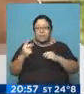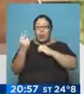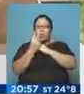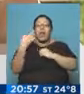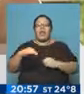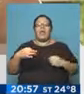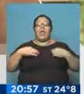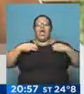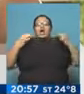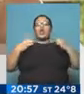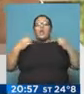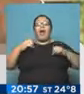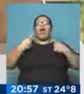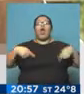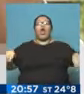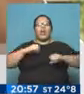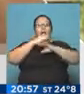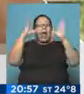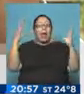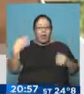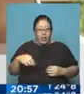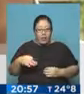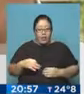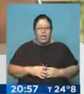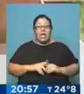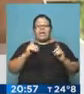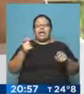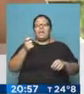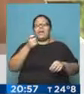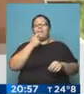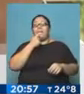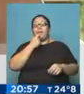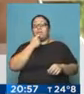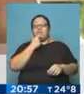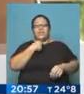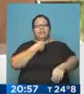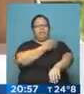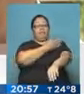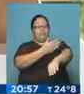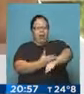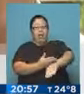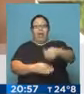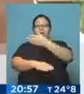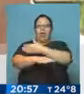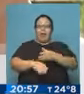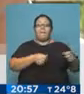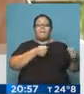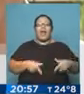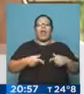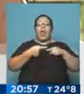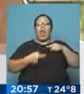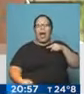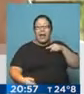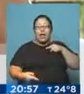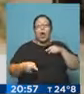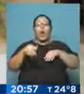ropa adecuada, que tiene que ser de color claro y en lo posible de, bueno, mangas largas, pantalón largo, medias, calzado. Esto es disminuir la